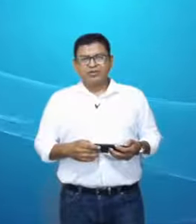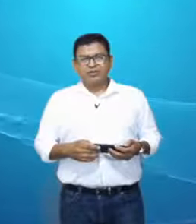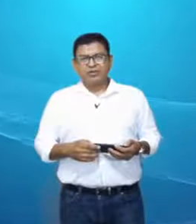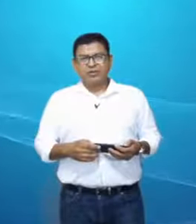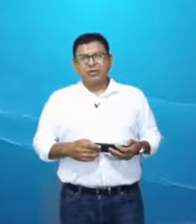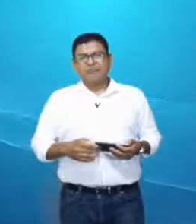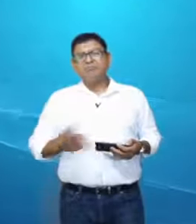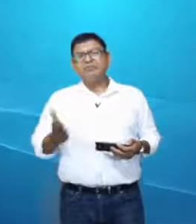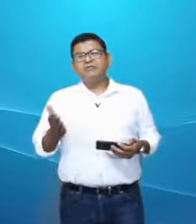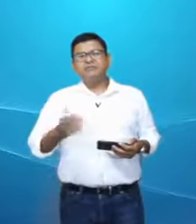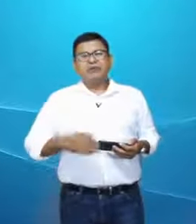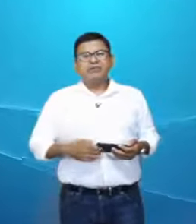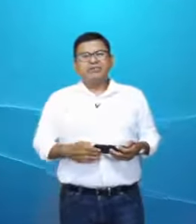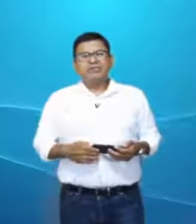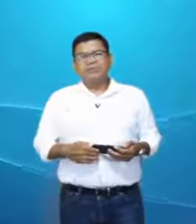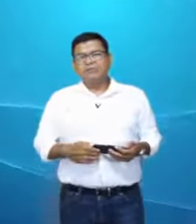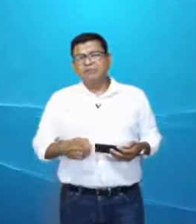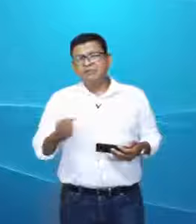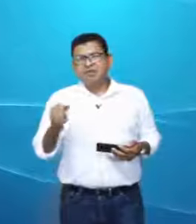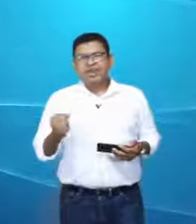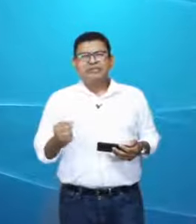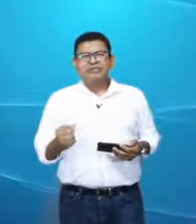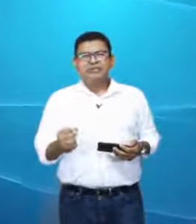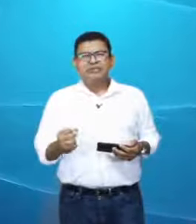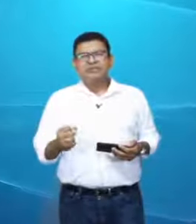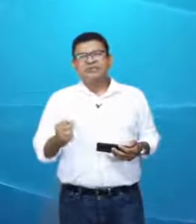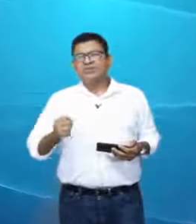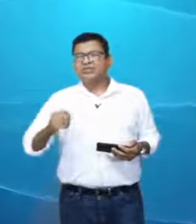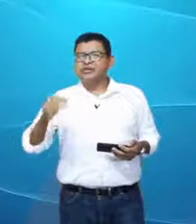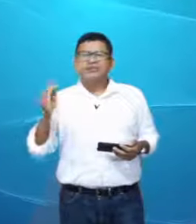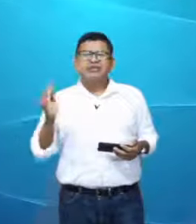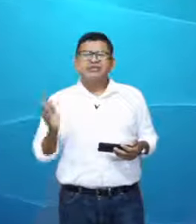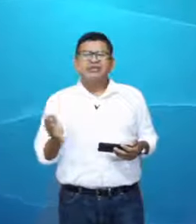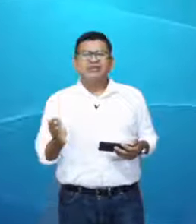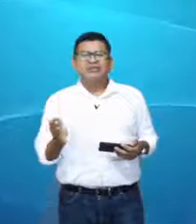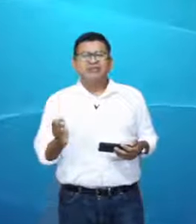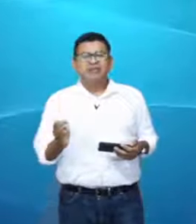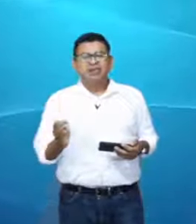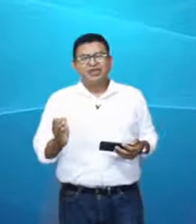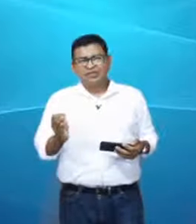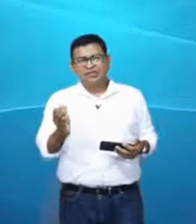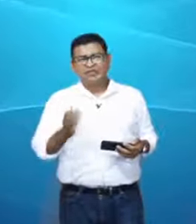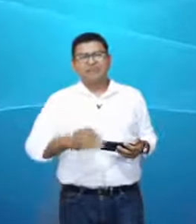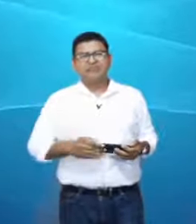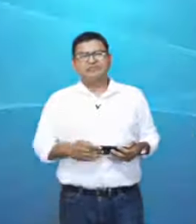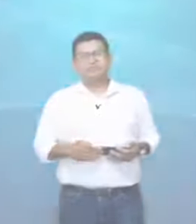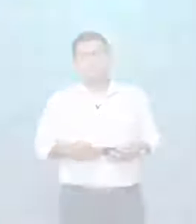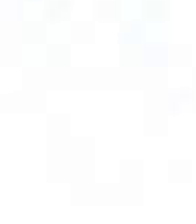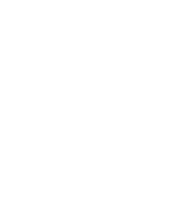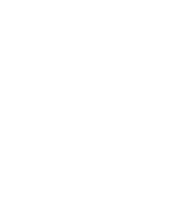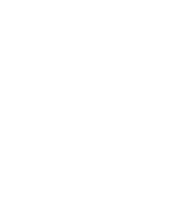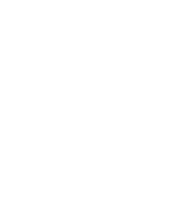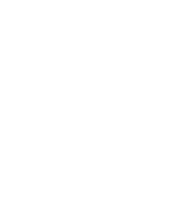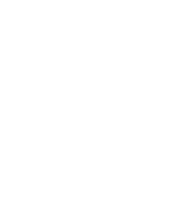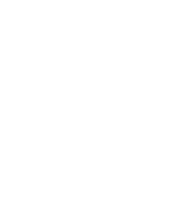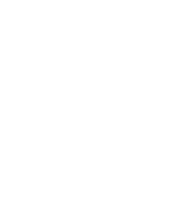voceador favorito. Mi nombre es Paco Montes. Les envío un gran saludo. Les deseo que tengan una excelente noche y que descansen.